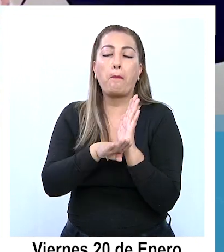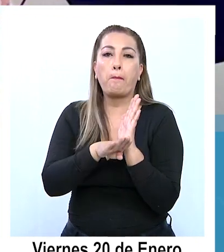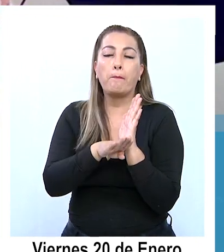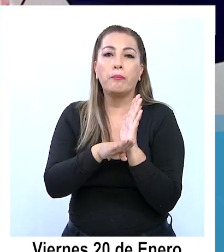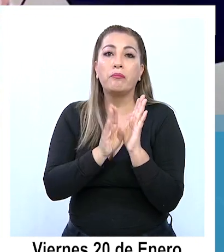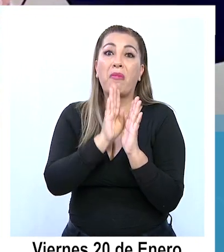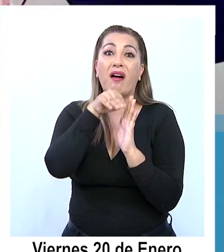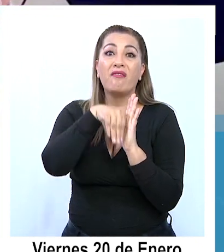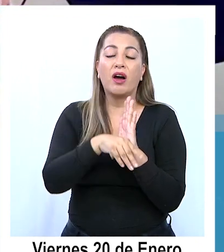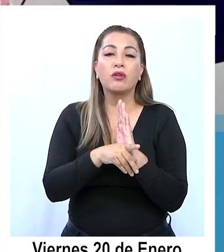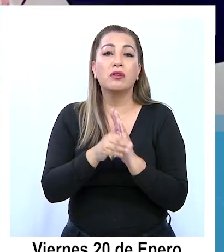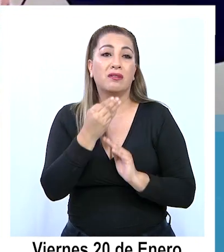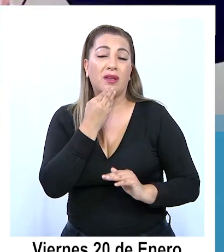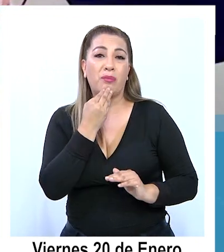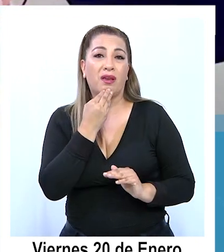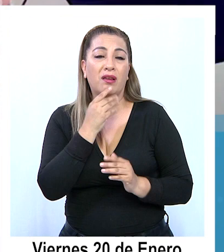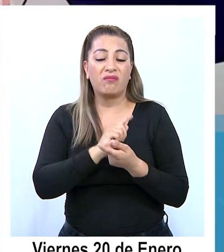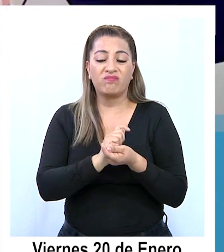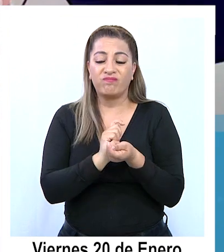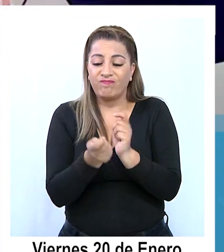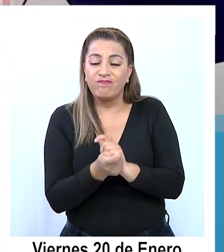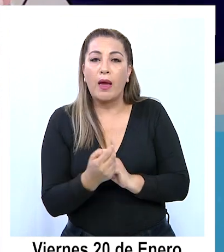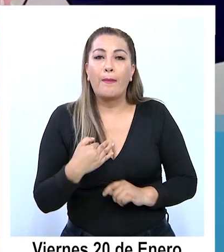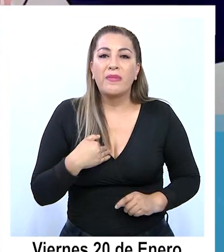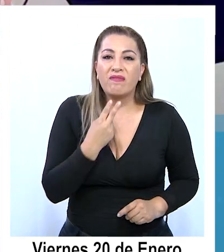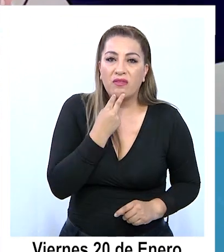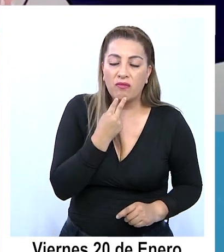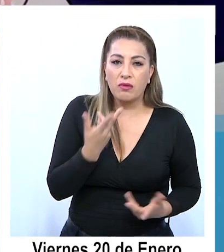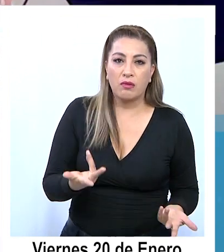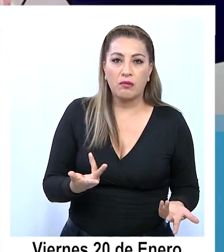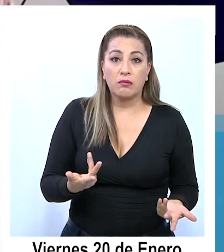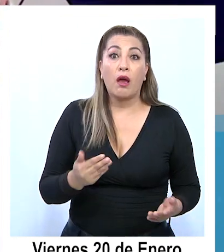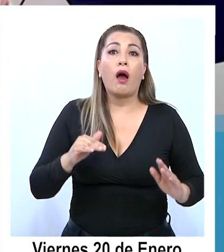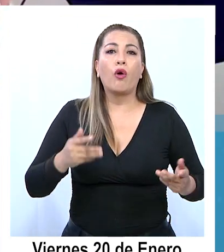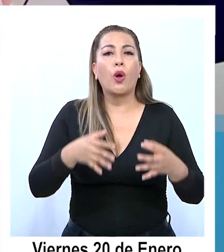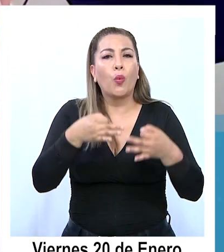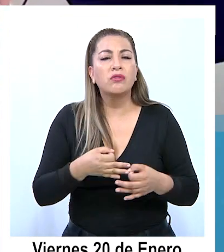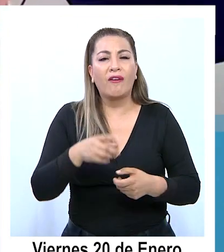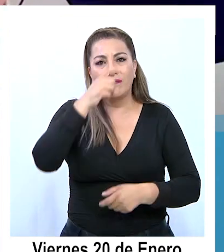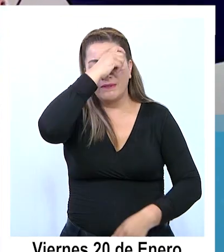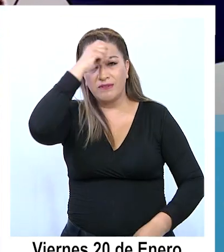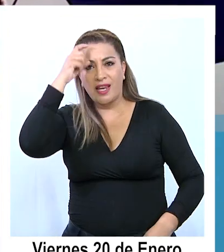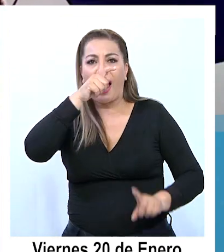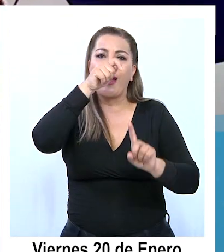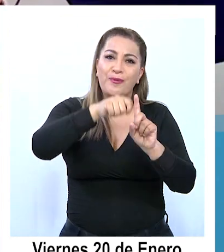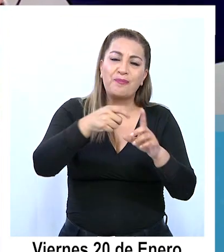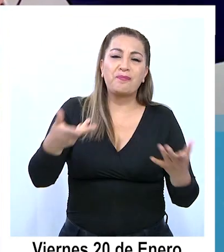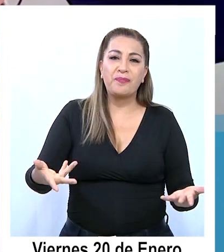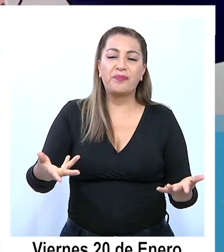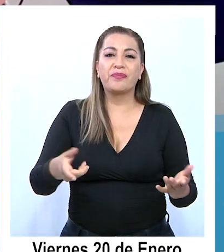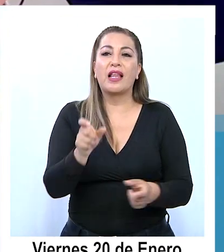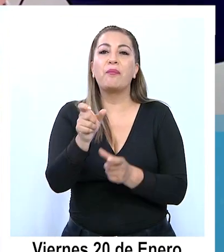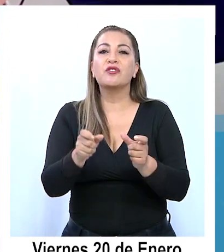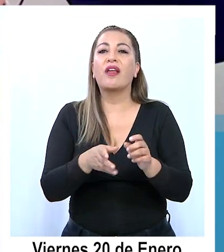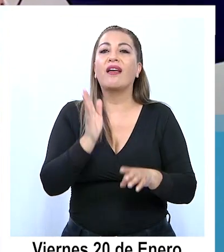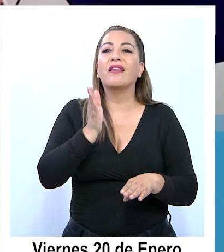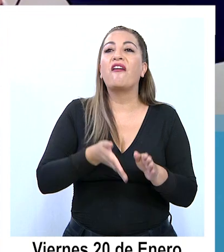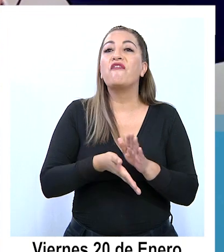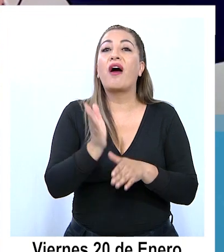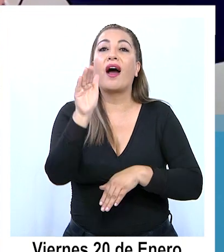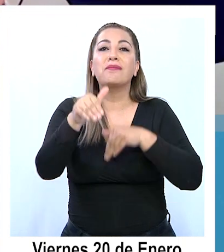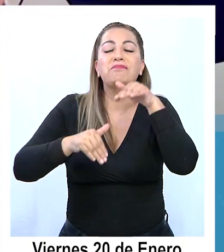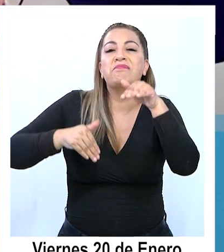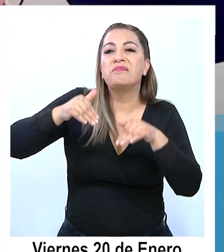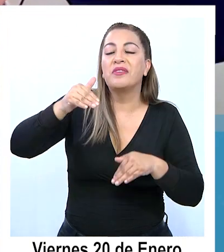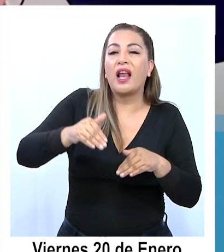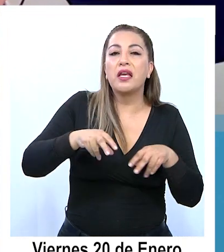que cambiar su forma de vivir. Y mira que estamos en época estival, donde siempre la gente salía a la